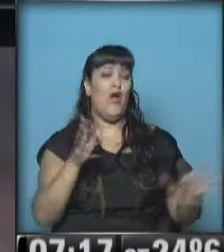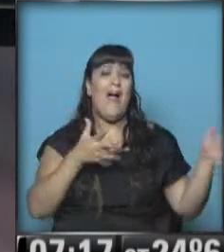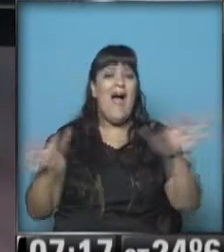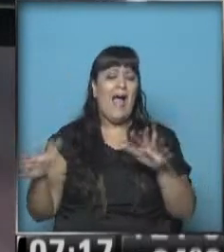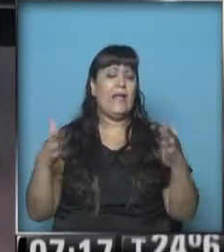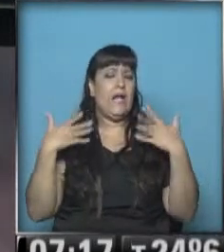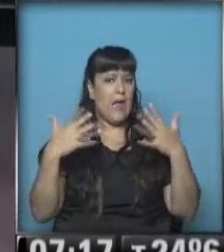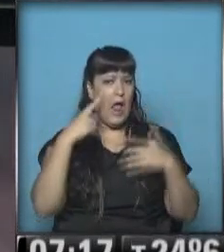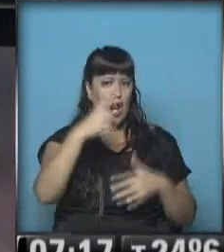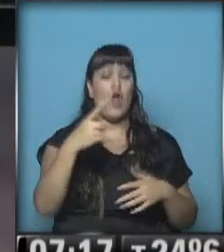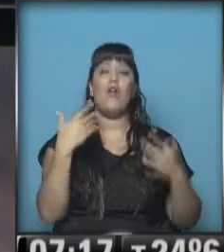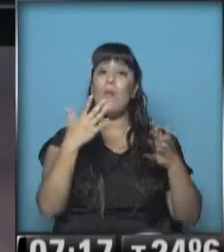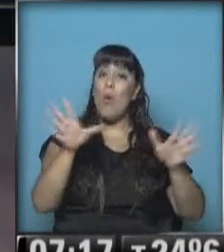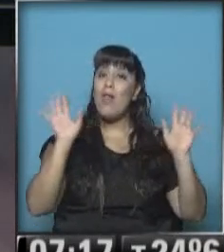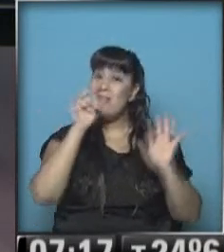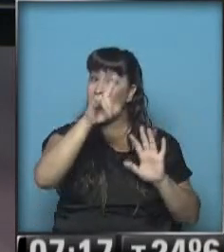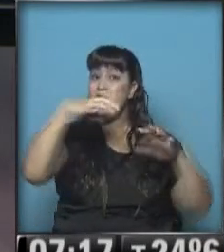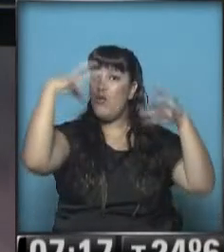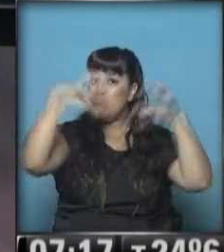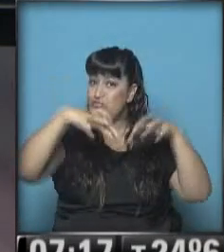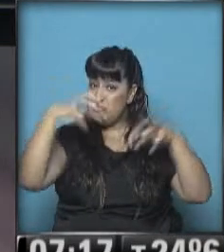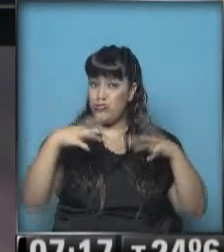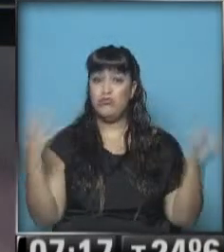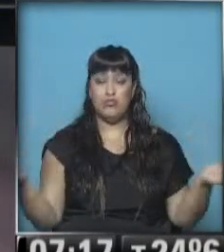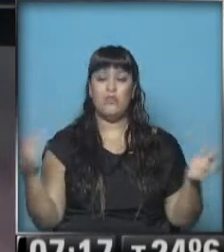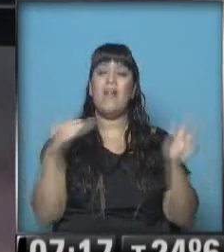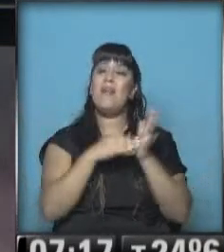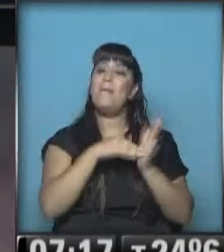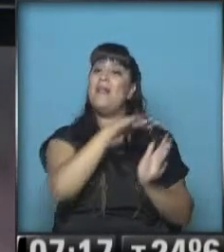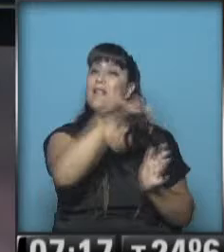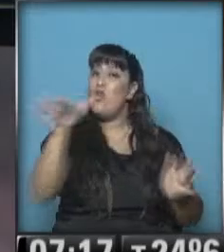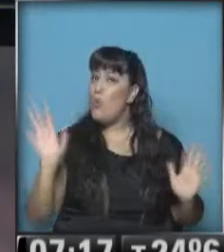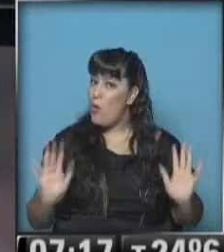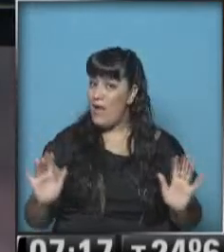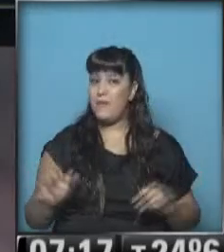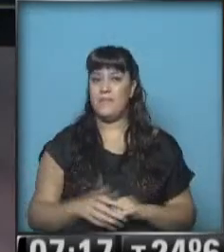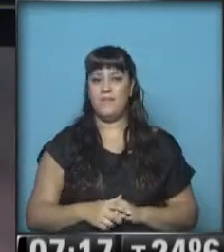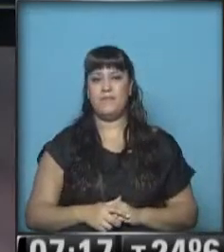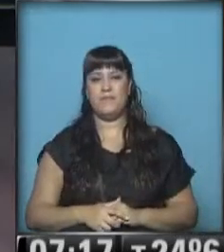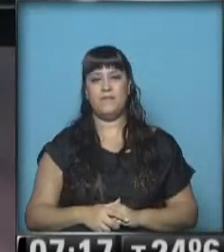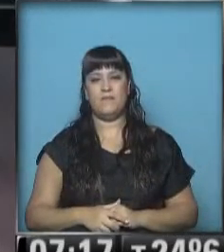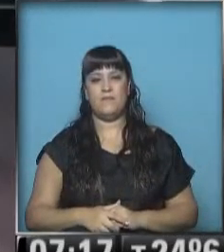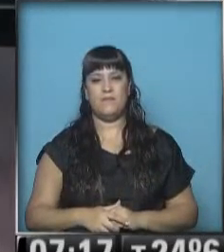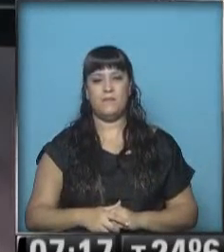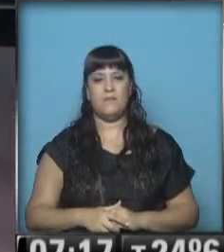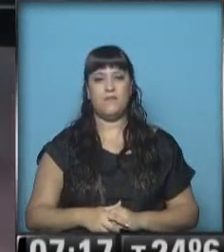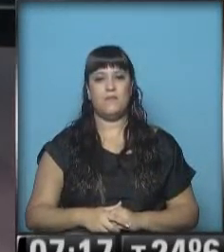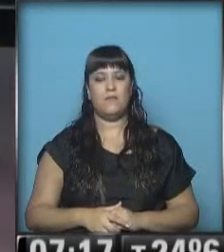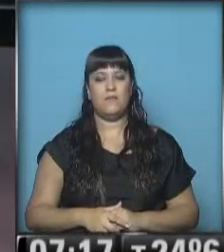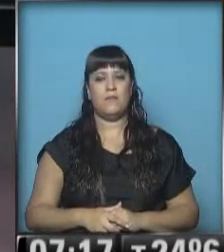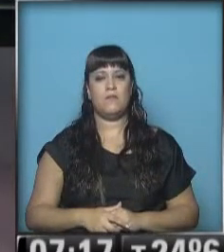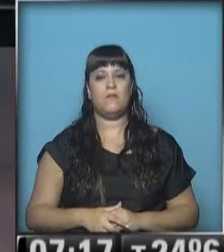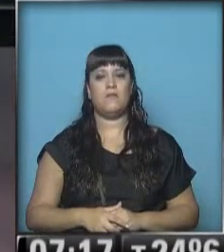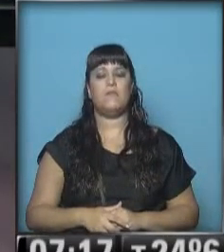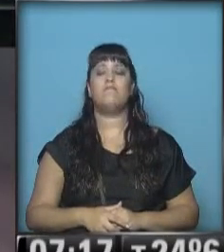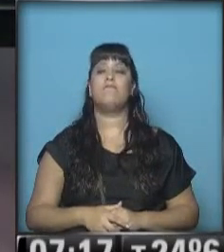cálido, altísima la probabilidad de fenómenos aislados. Fenómenos son tormentas, ¿eh? Noreste,